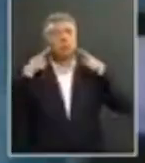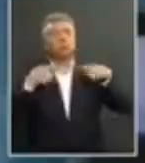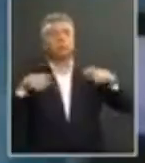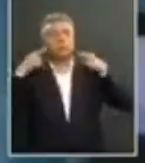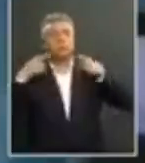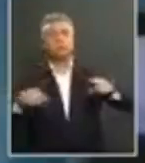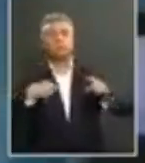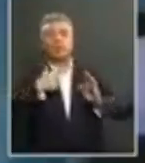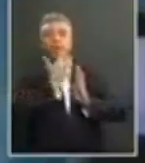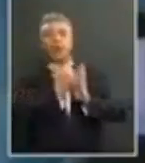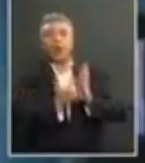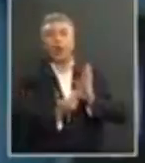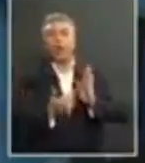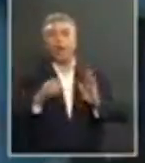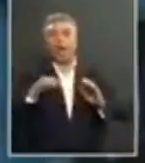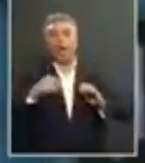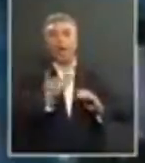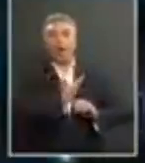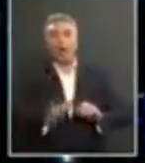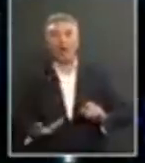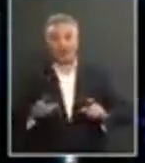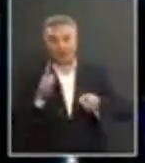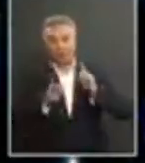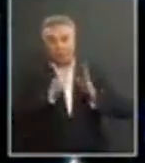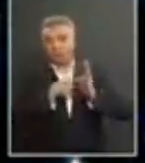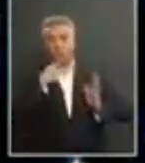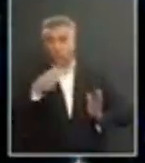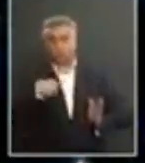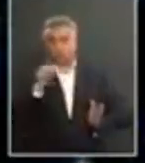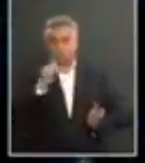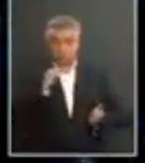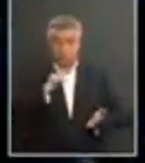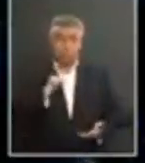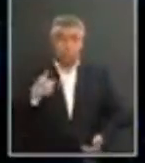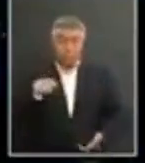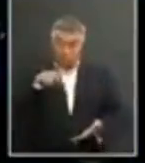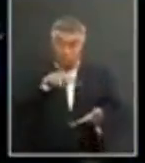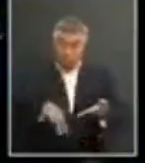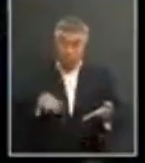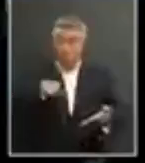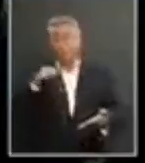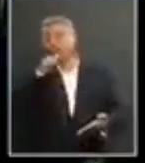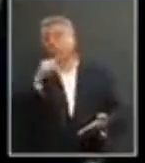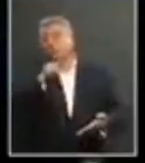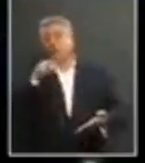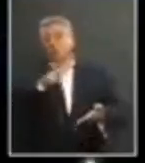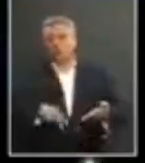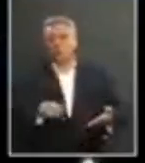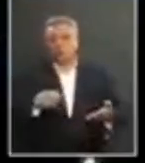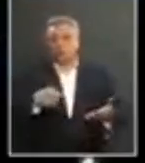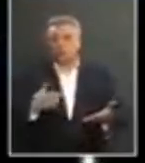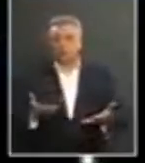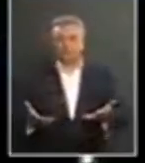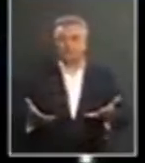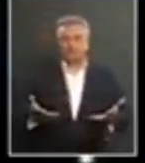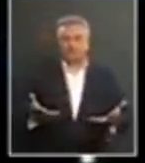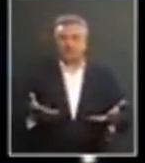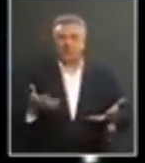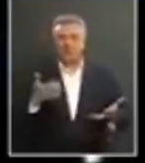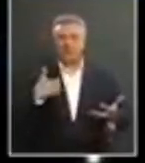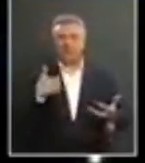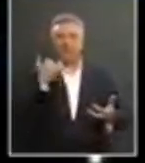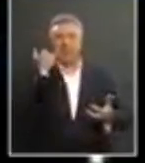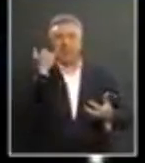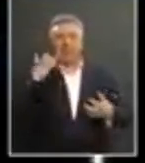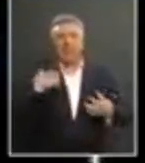ese programa de gobierno. Algunos dijeron que no se habían leído el programa. Claramente ese fue un momento incómodo, un momento que no